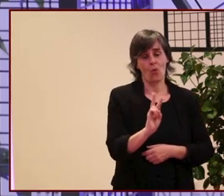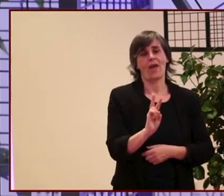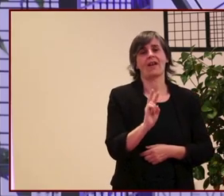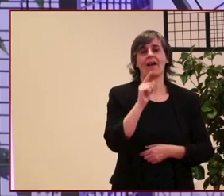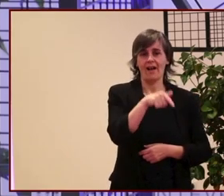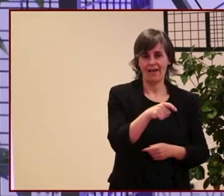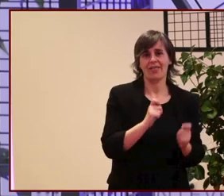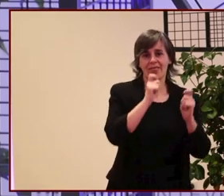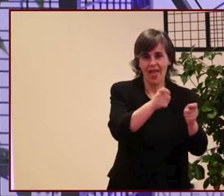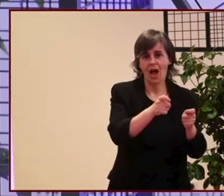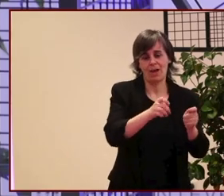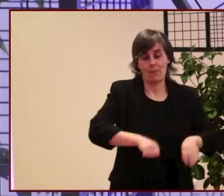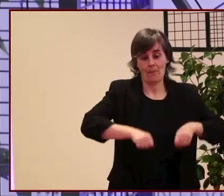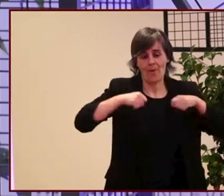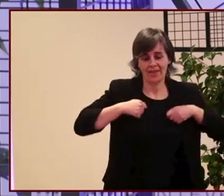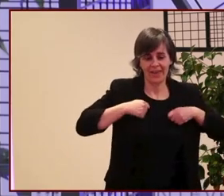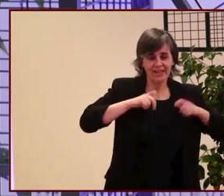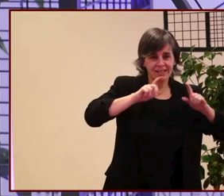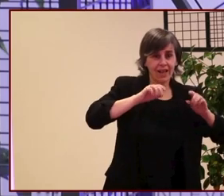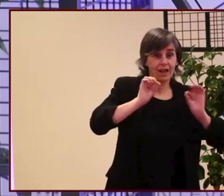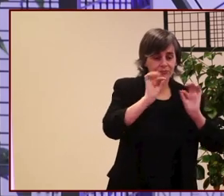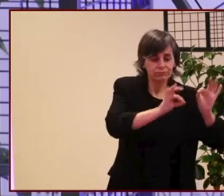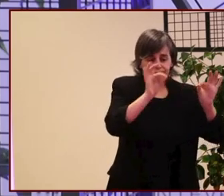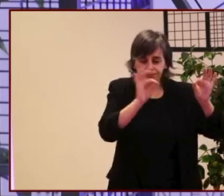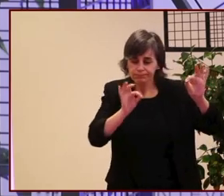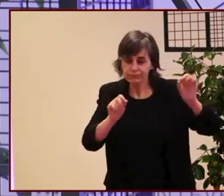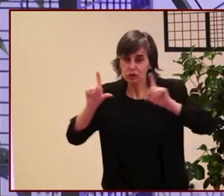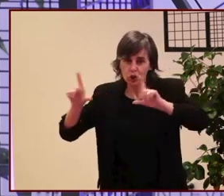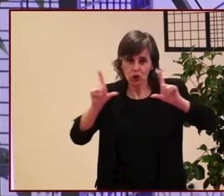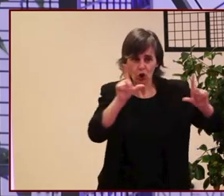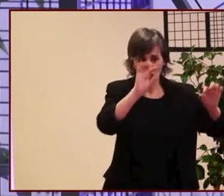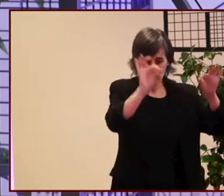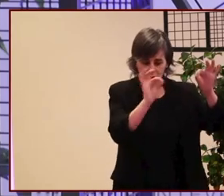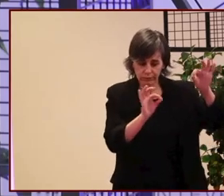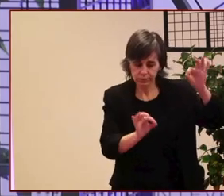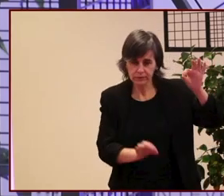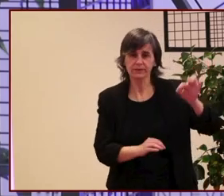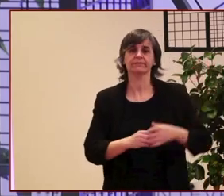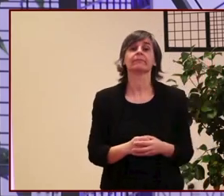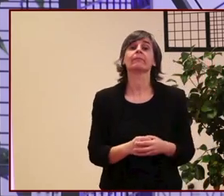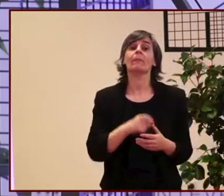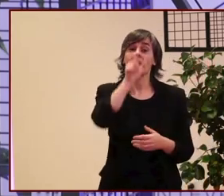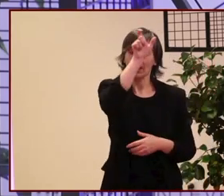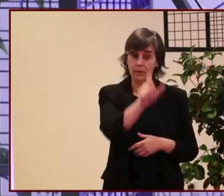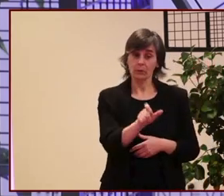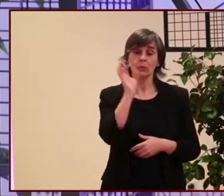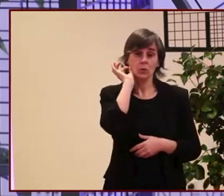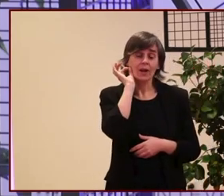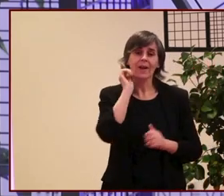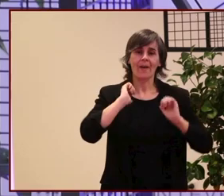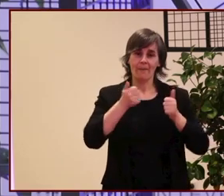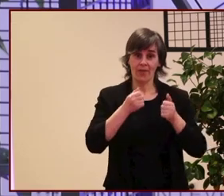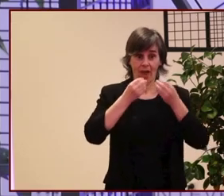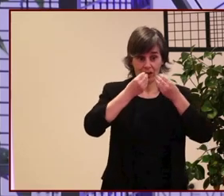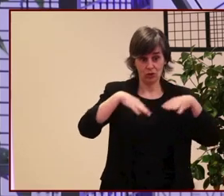cobijas de retazos mariana comenzó esta obra abriéndole a otras mujeres de países de américa nos trae